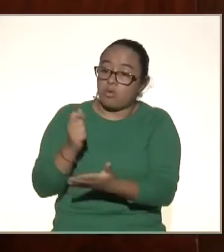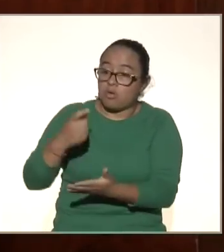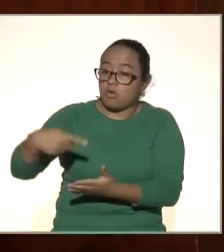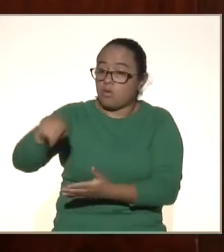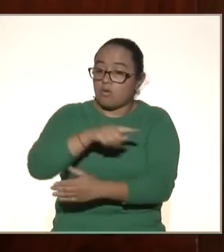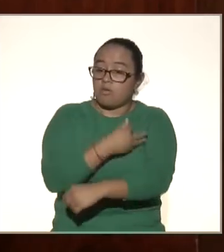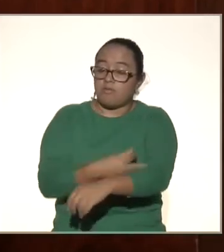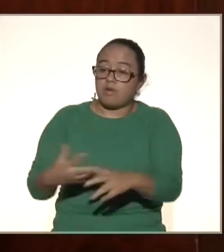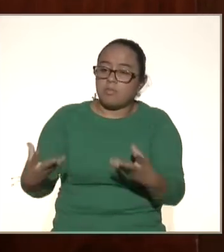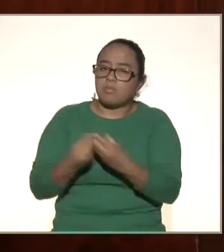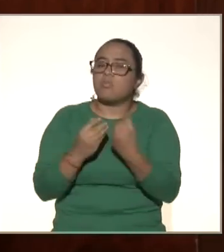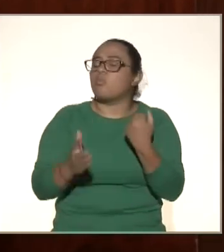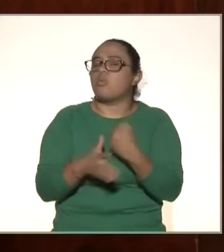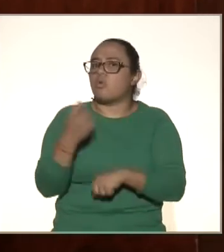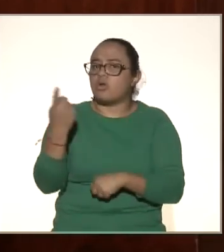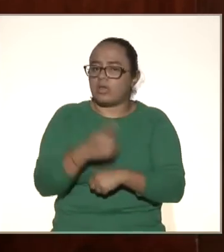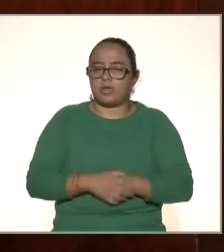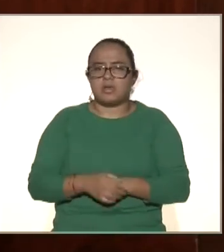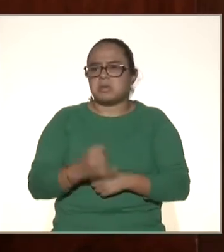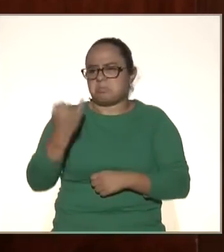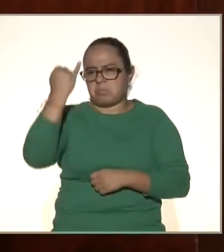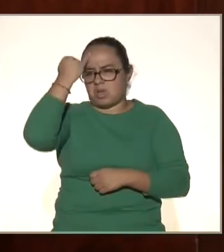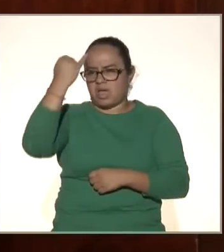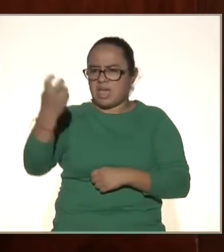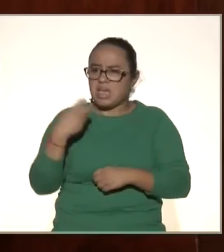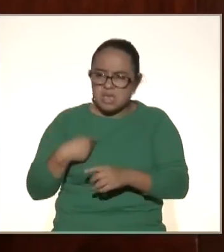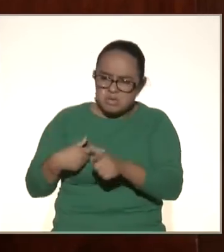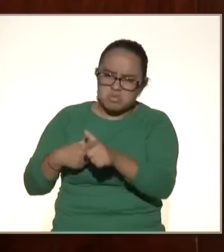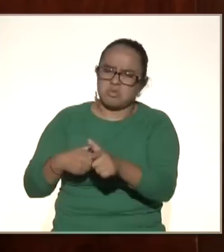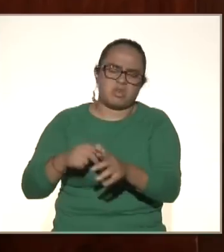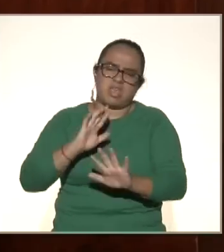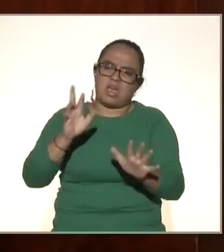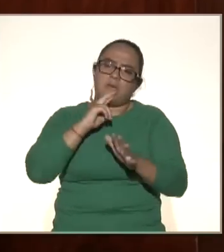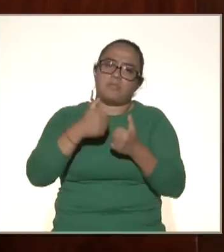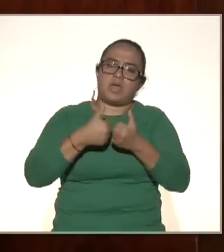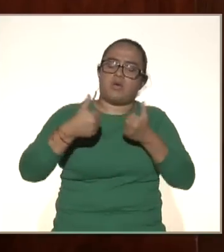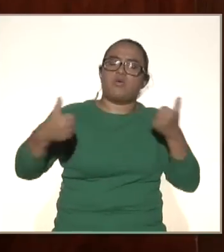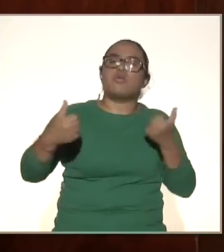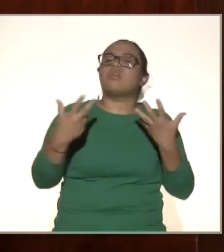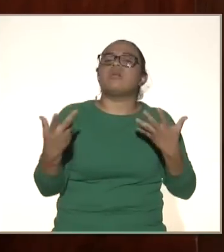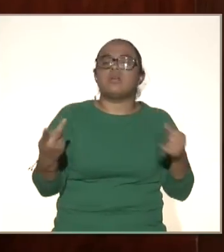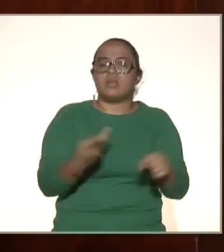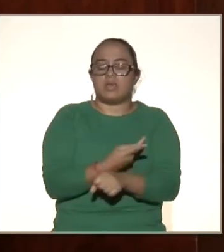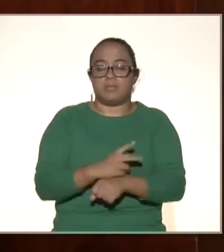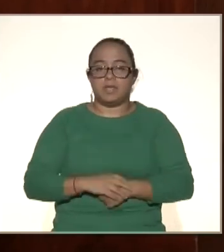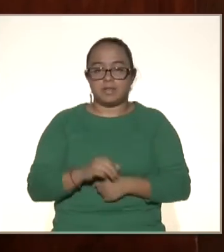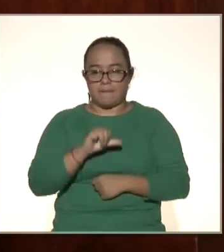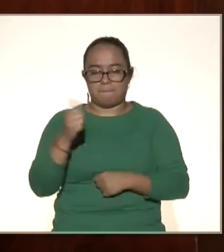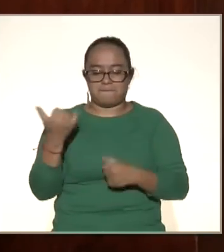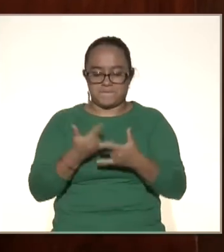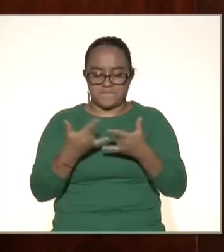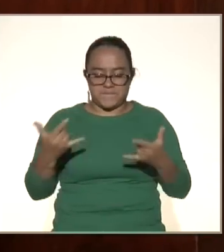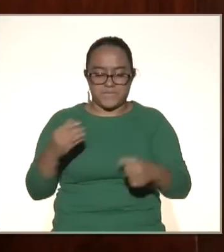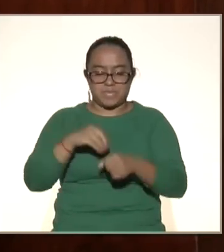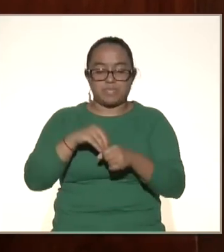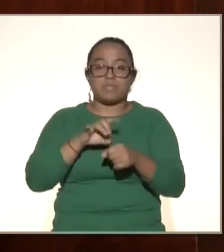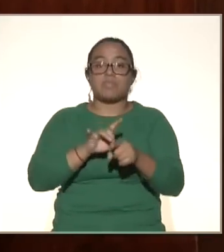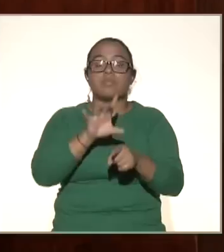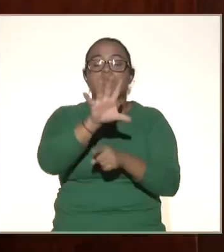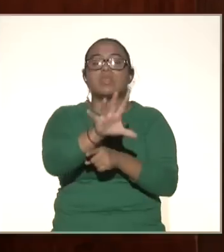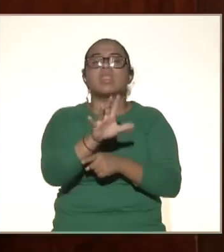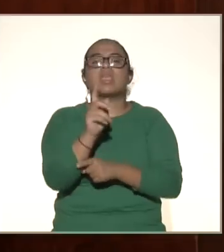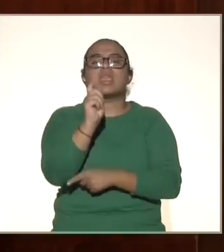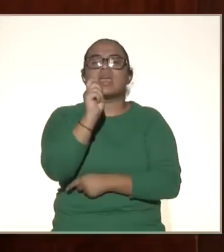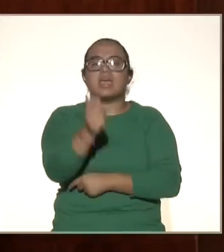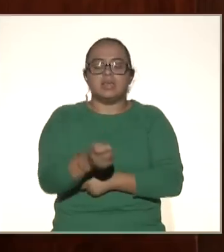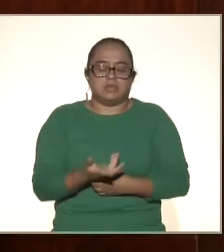familia? ¿Qué pasa si rompemos con ese mandato familiar? Y el siguiente testimonio anónimo que tenemos es justamente